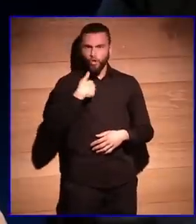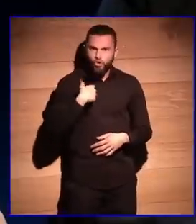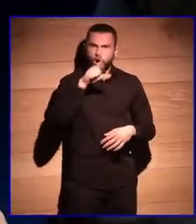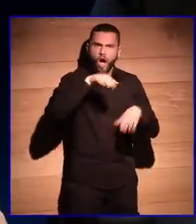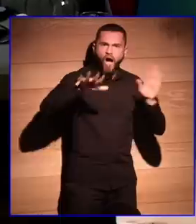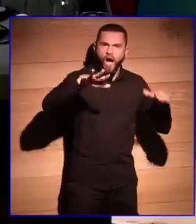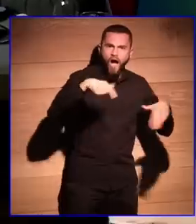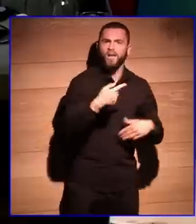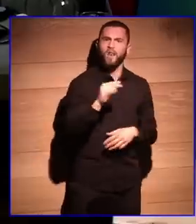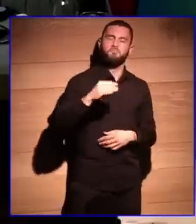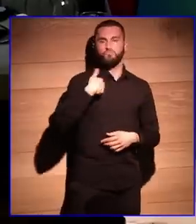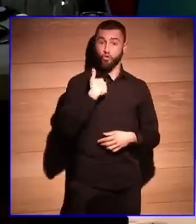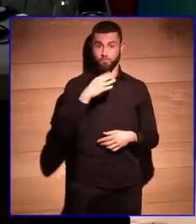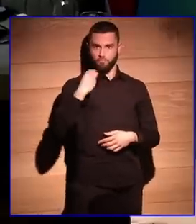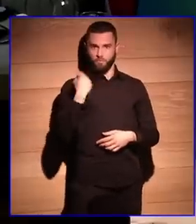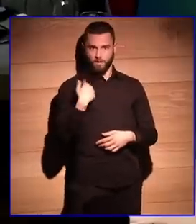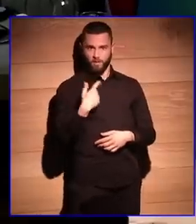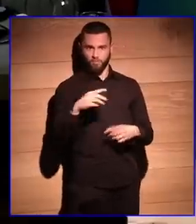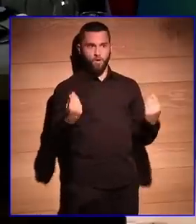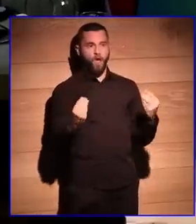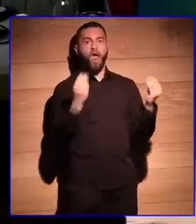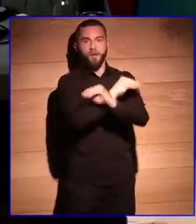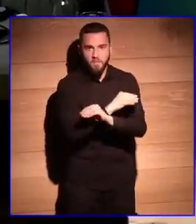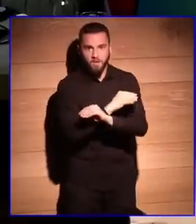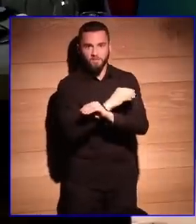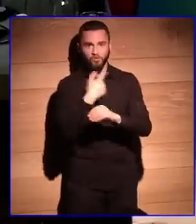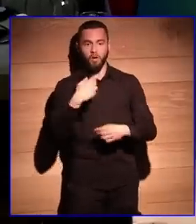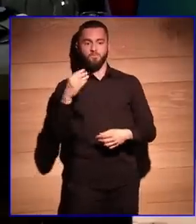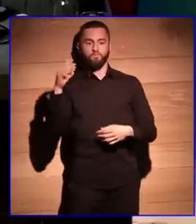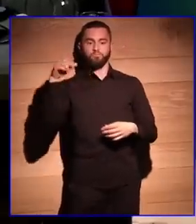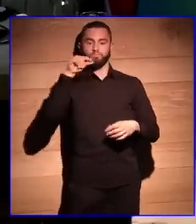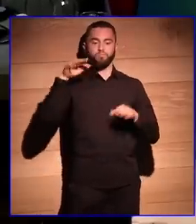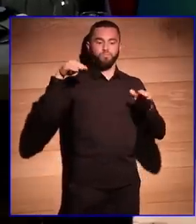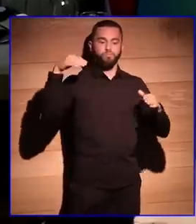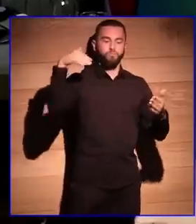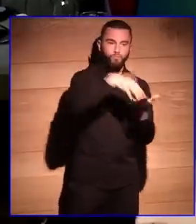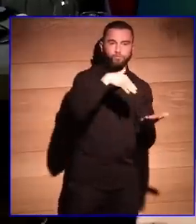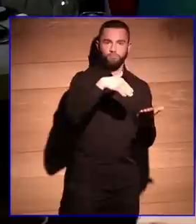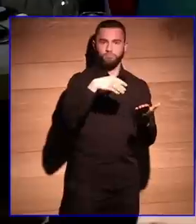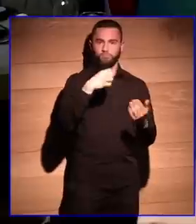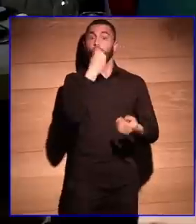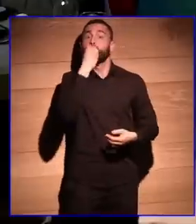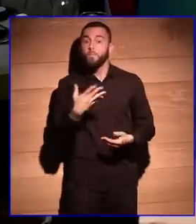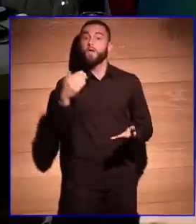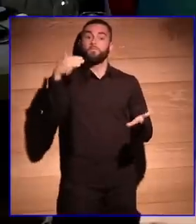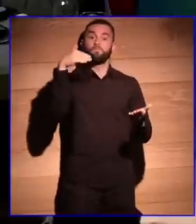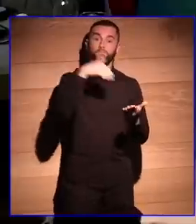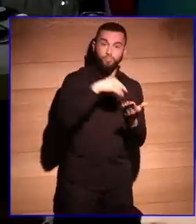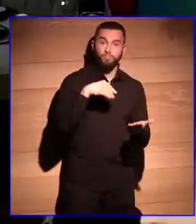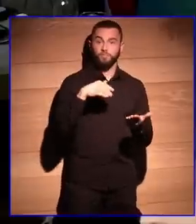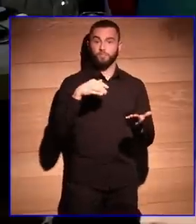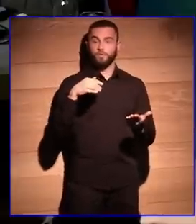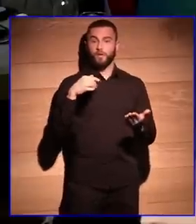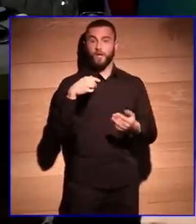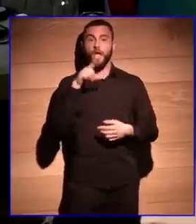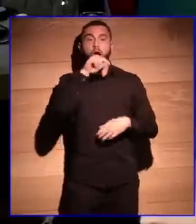despeñado! O sea, yo iba muy bien despeñado, doña águila. A lo mejor tendría 5 años. Yo decía, muy bien, el aguilita tiene que